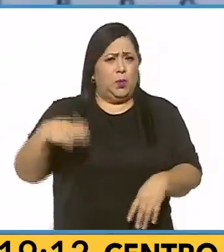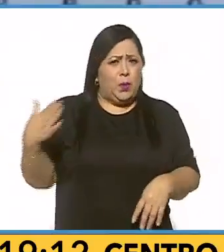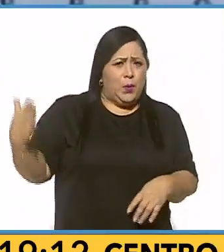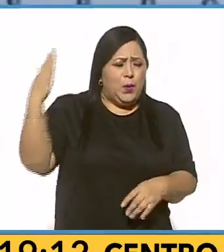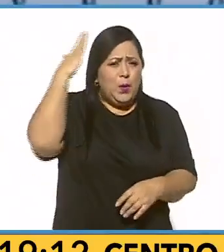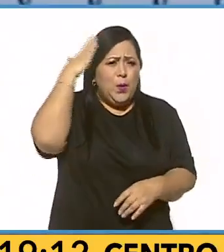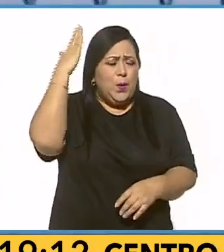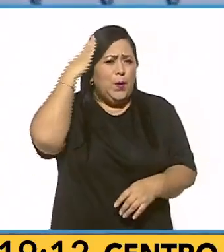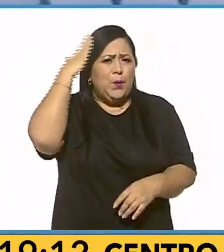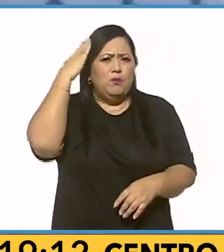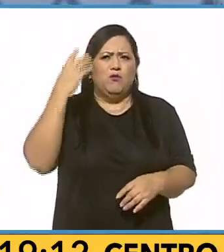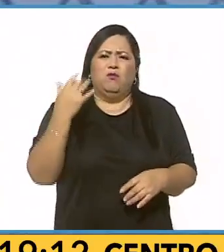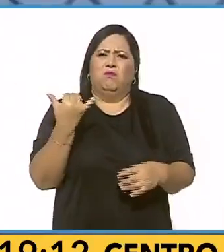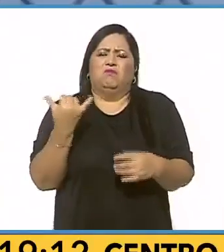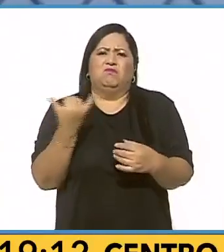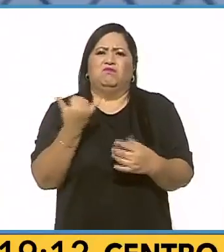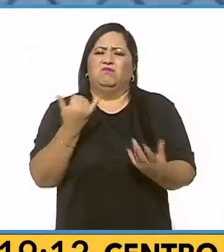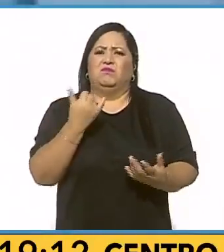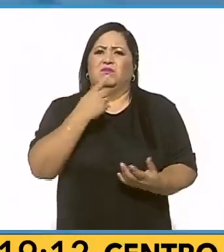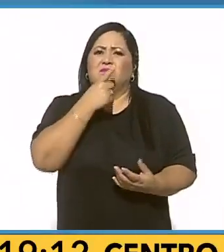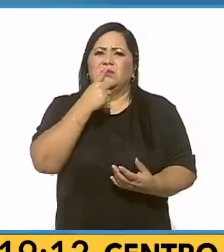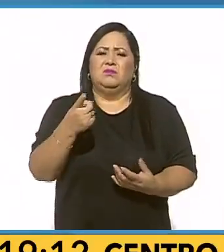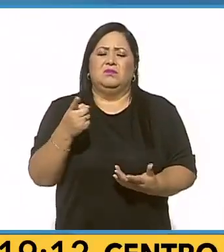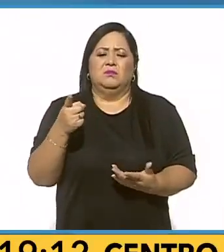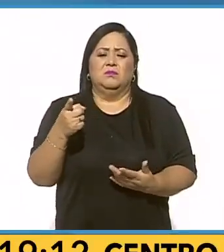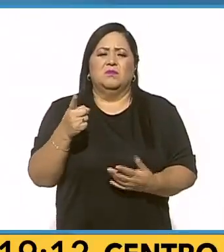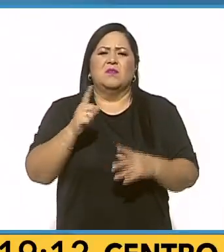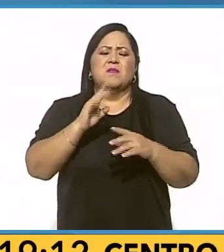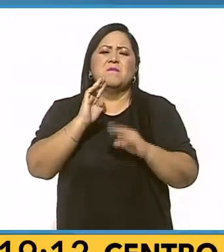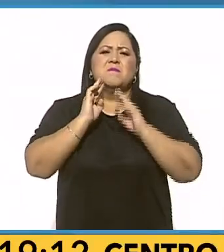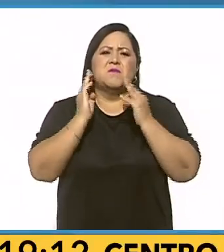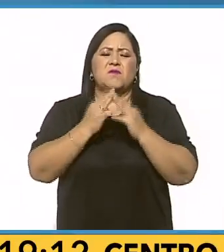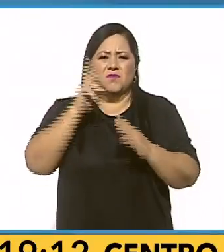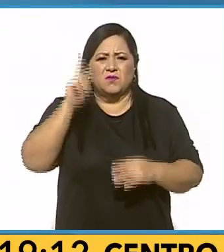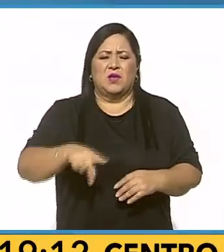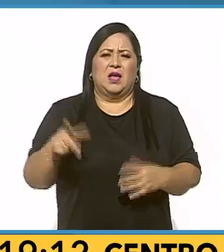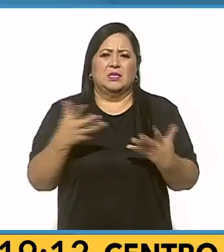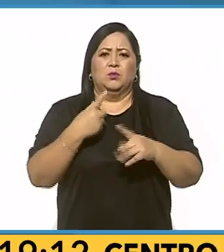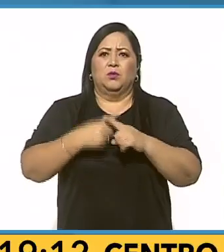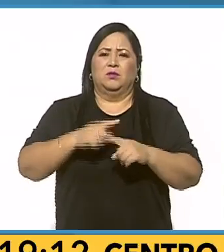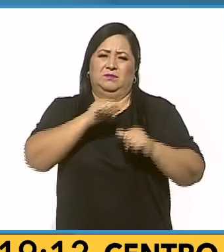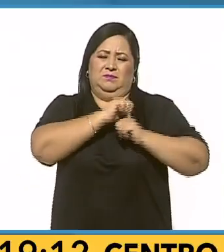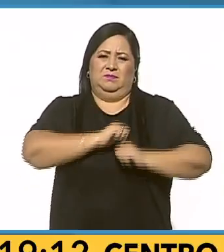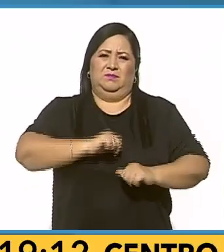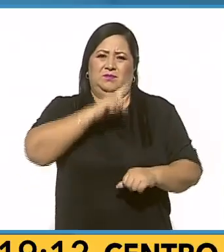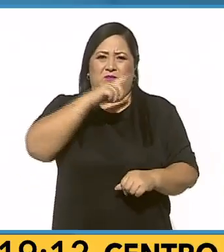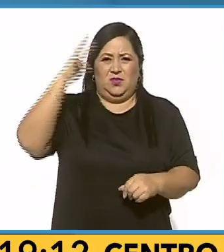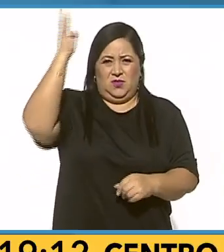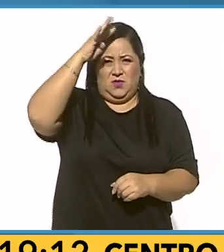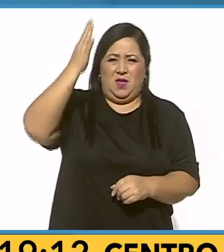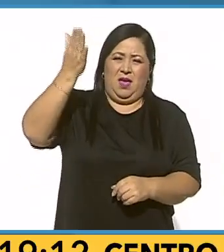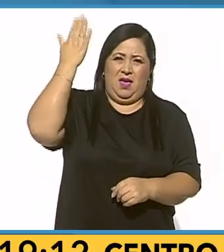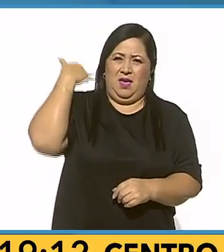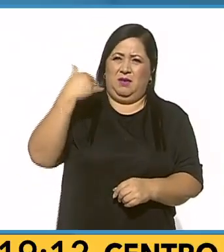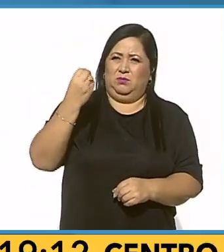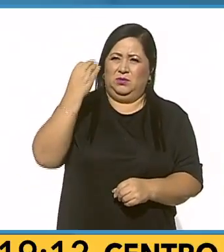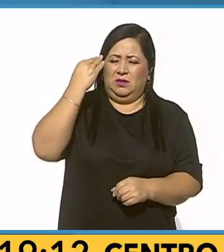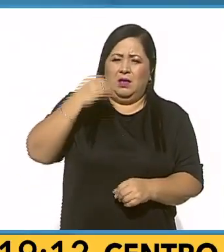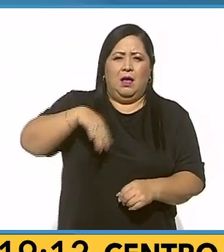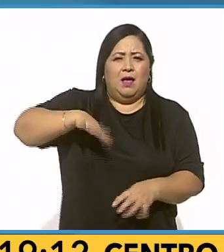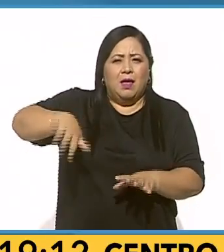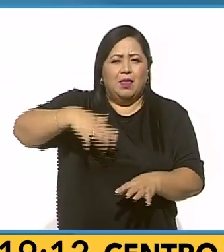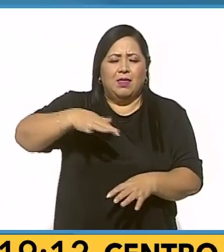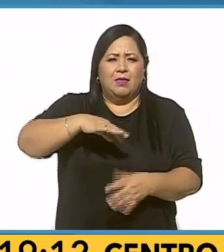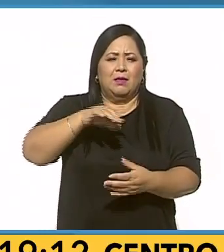o, digamos, de lo realizado por las autoridades de Donald Trump en los últimos meses, toda